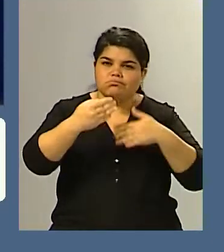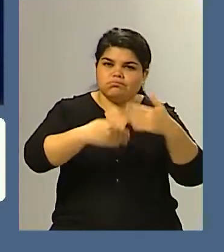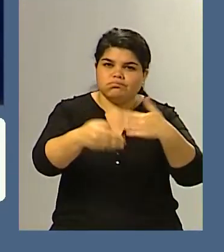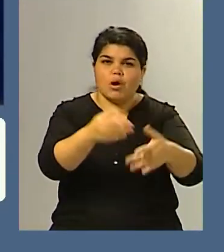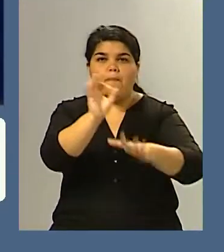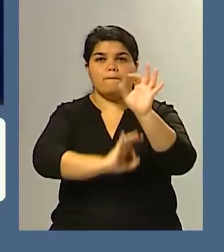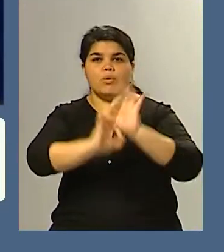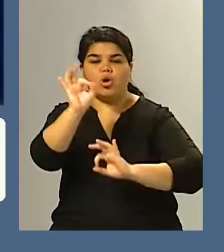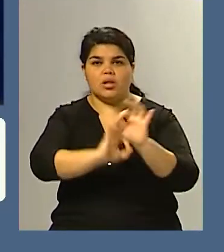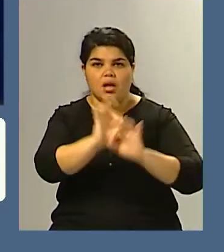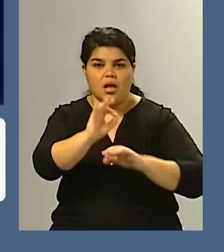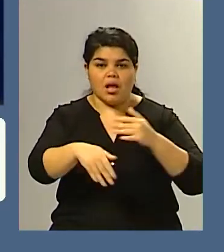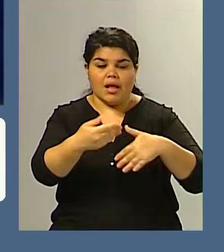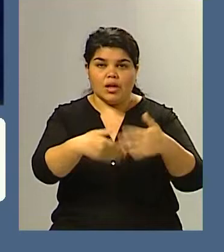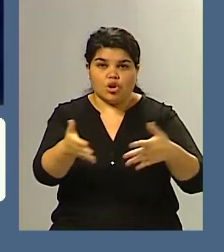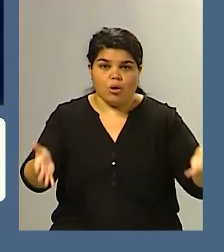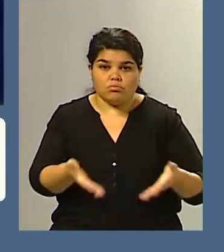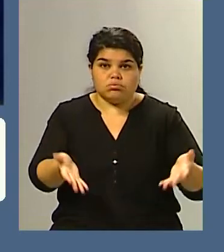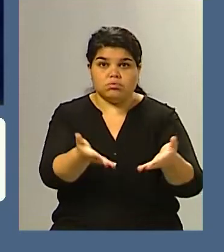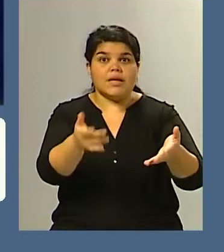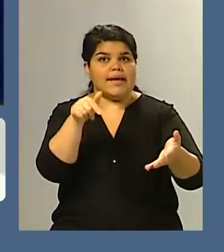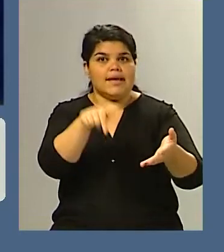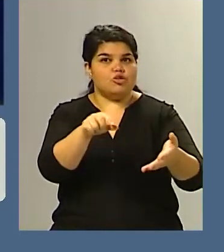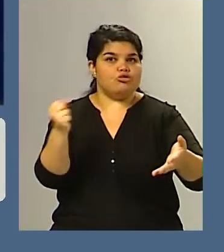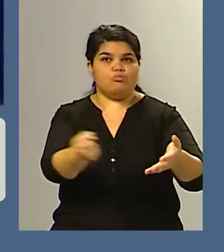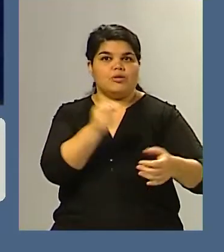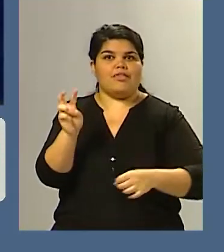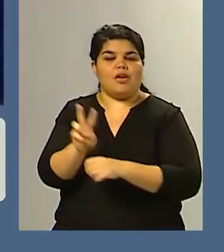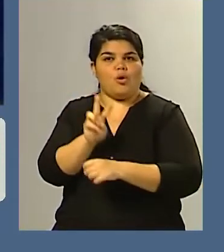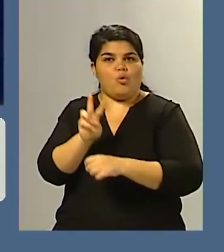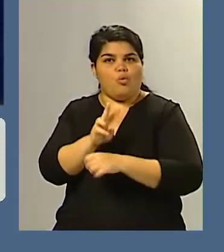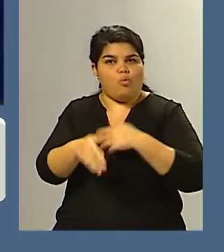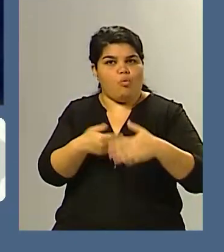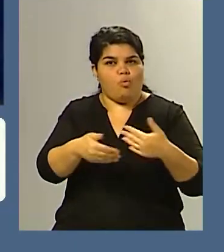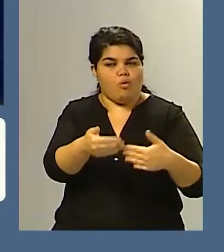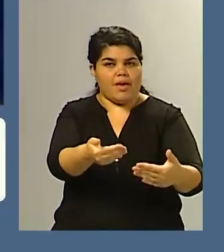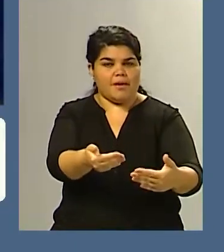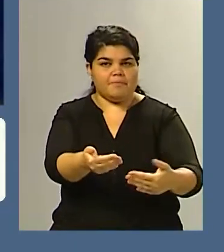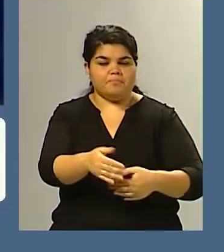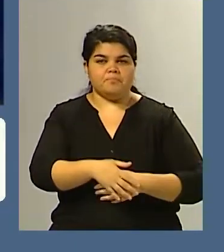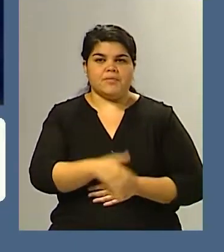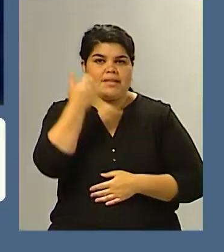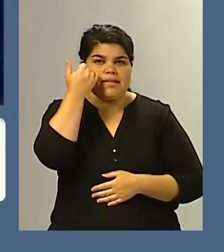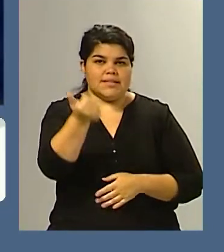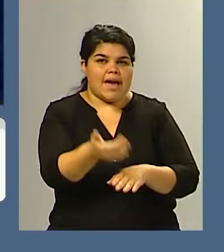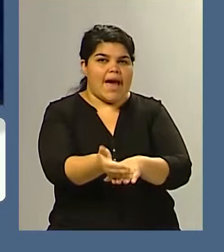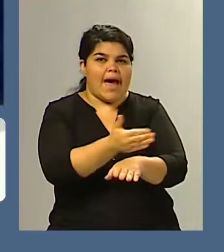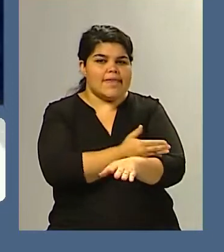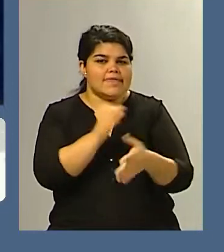vendrán de estos sectores que ya han demostrado en los últimos años que no tienen mucho compromiso con la institucionalidad